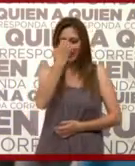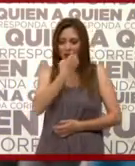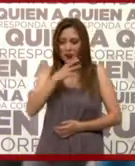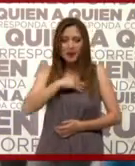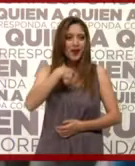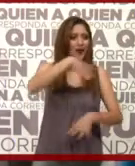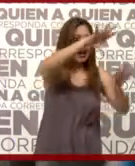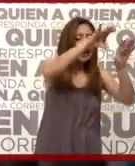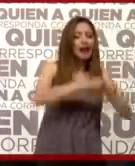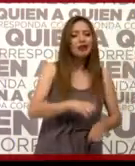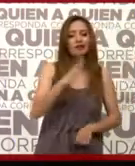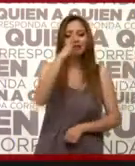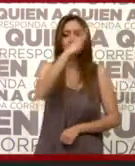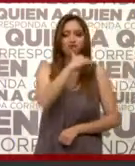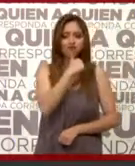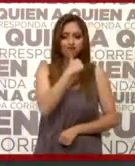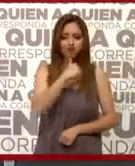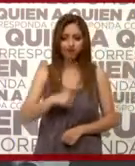traerlo.